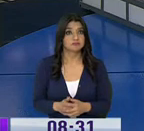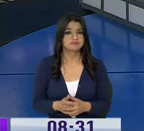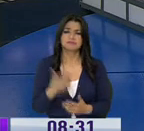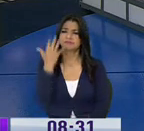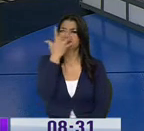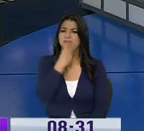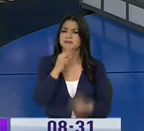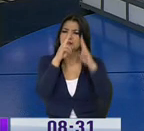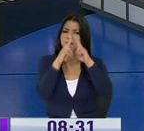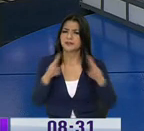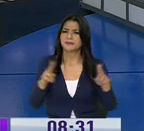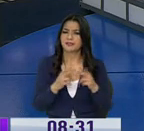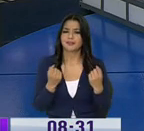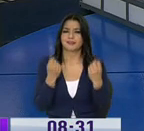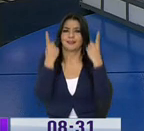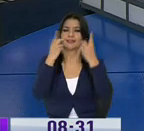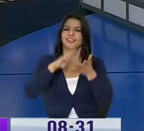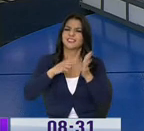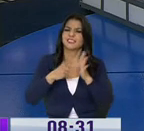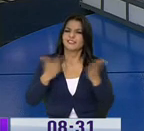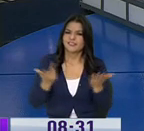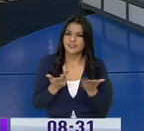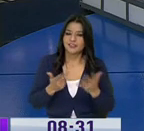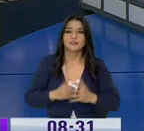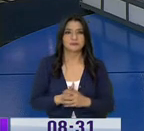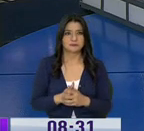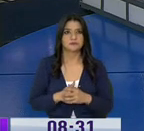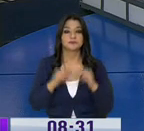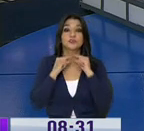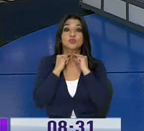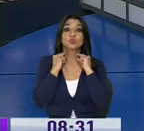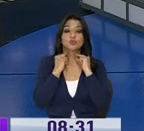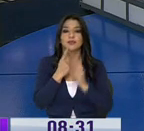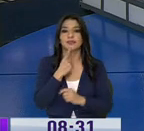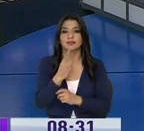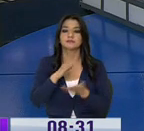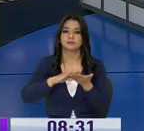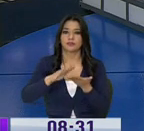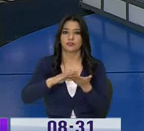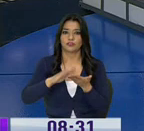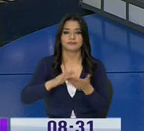simpática esta, ya le entiendo el significado de lo que decían los curitas, época de perdón.